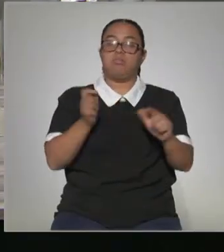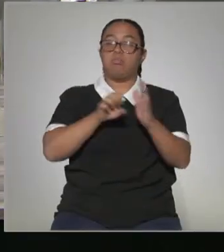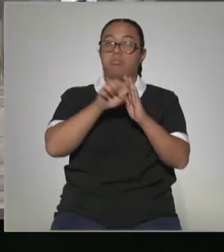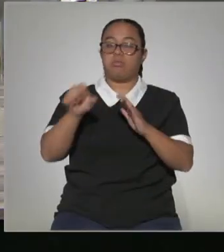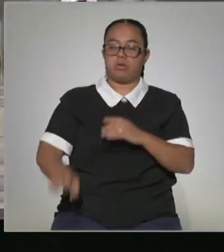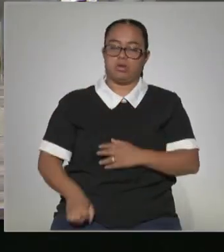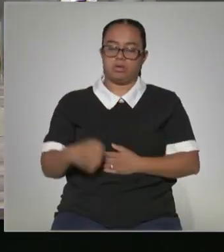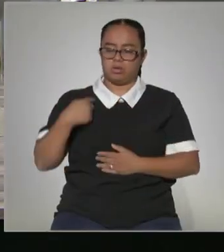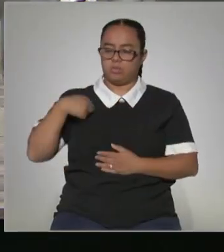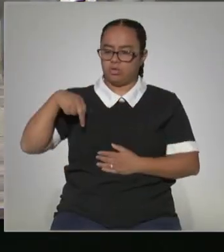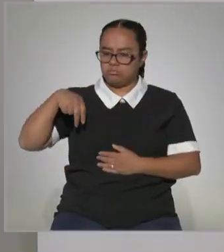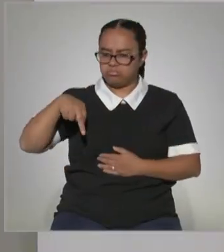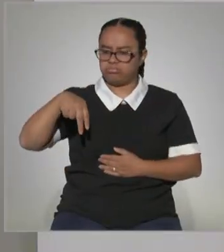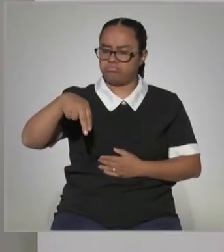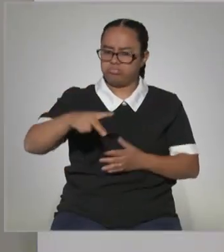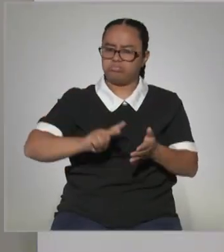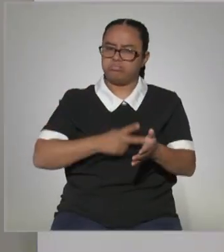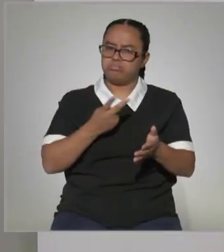caminar regularmente.